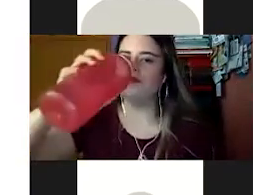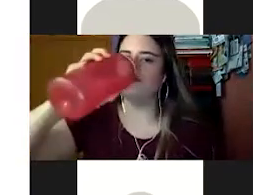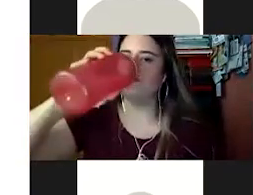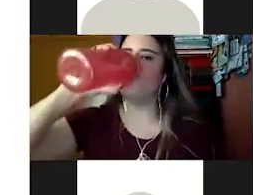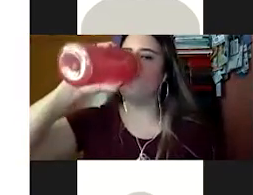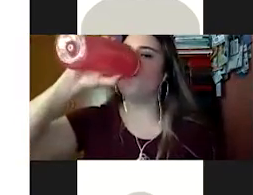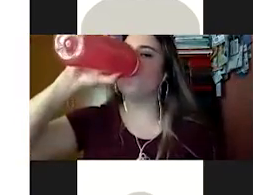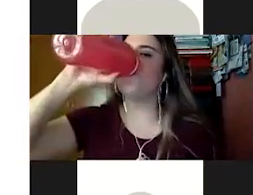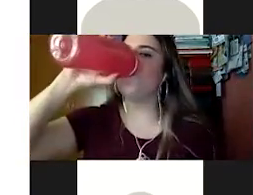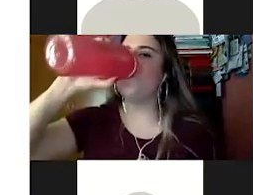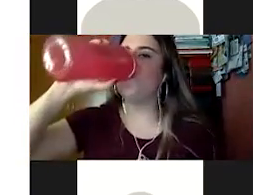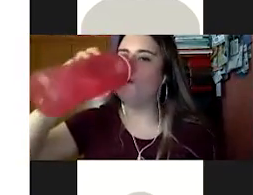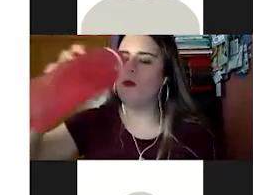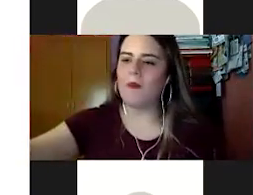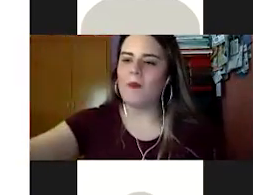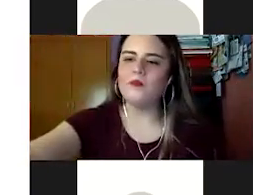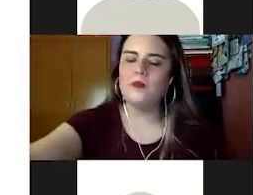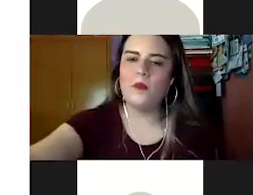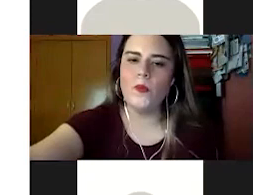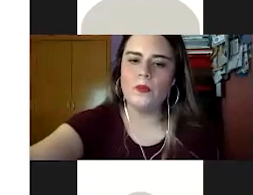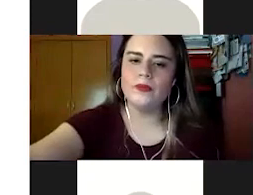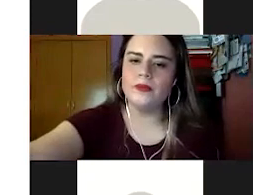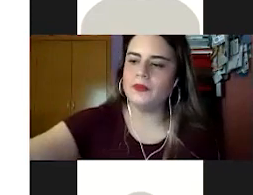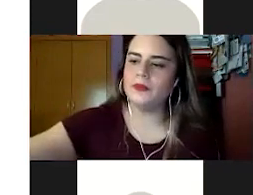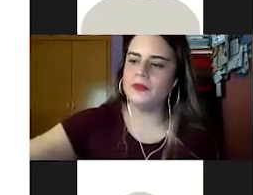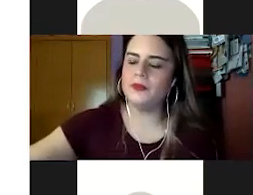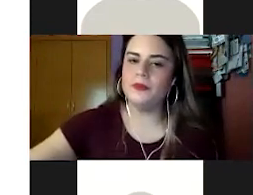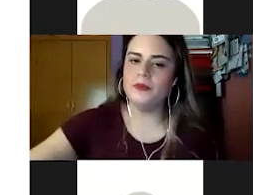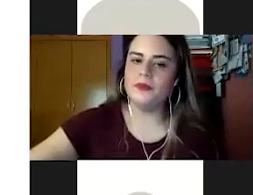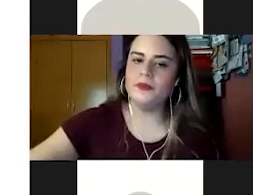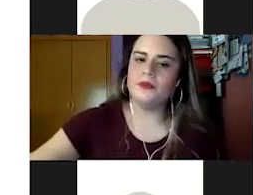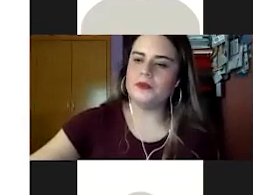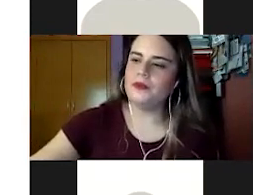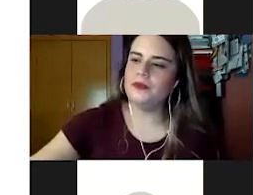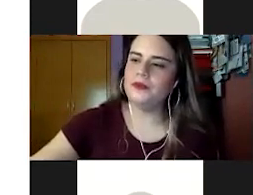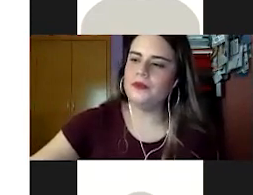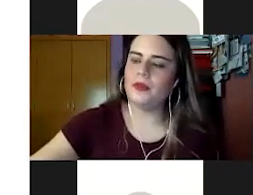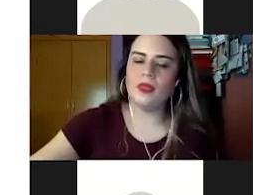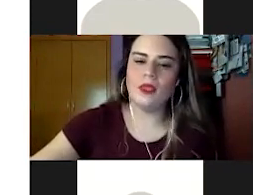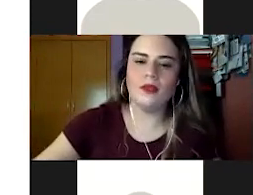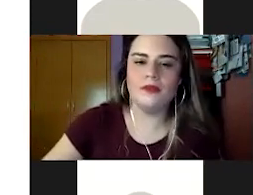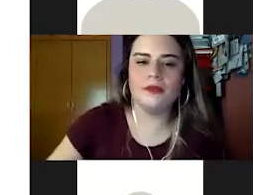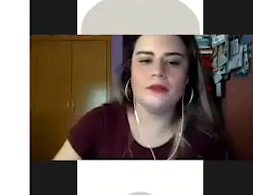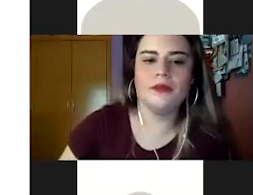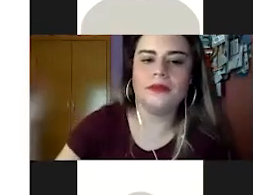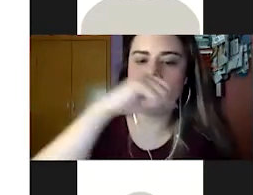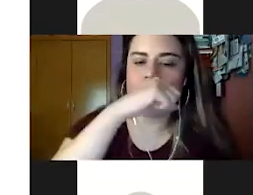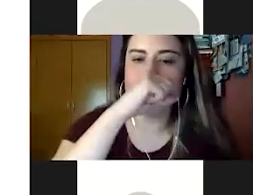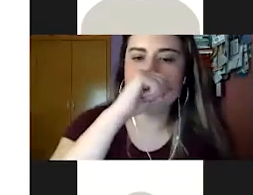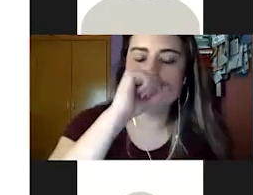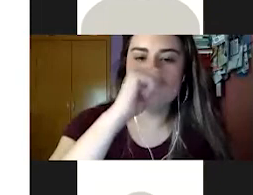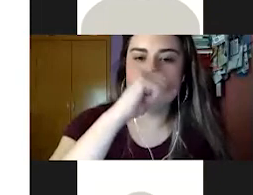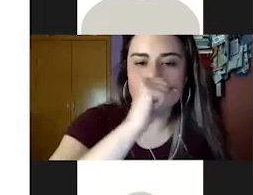17 objetivos de la Agenda 2030 para el Desarrollo Sostenible que 193 países que pertenecemos a Naciones